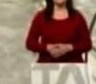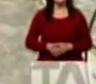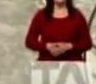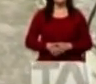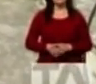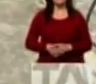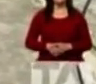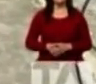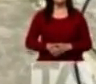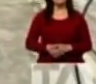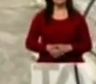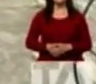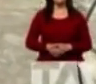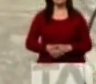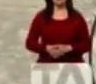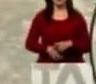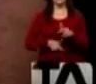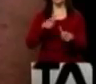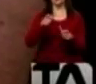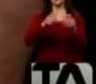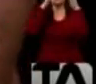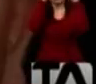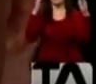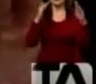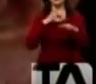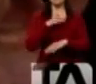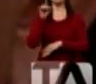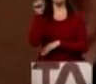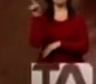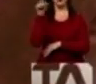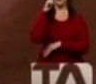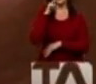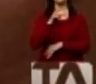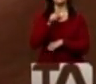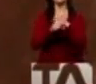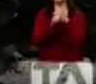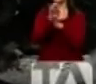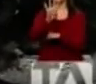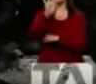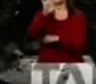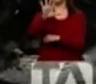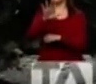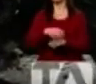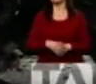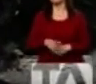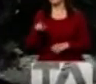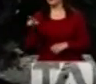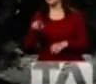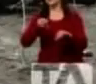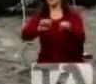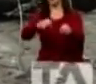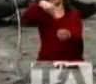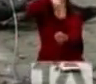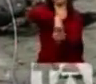Pero el mayor susto no lo sintió un vecino del barrio, sino Edison Vergara, de 45 años de edad. Que el momento en